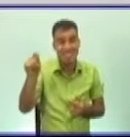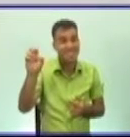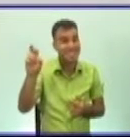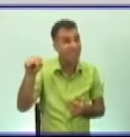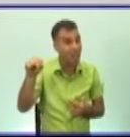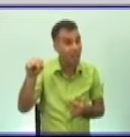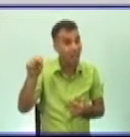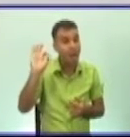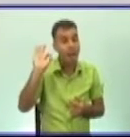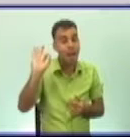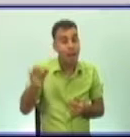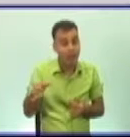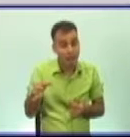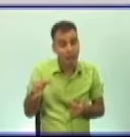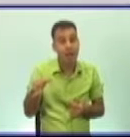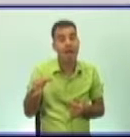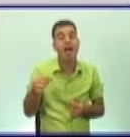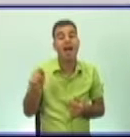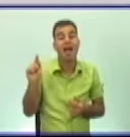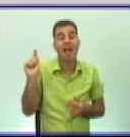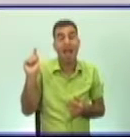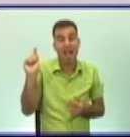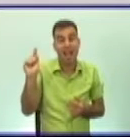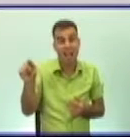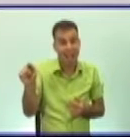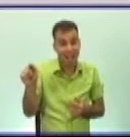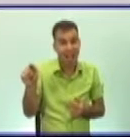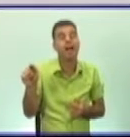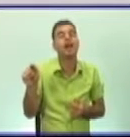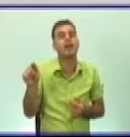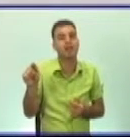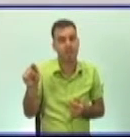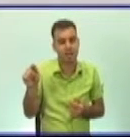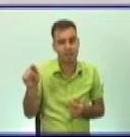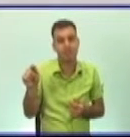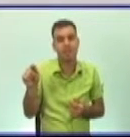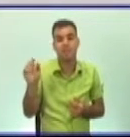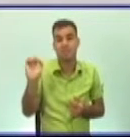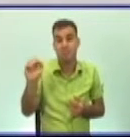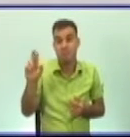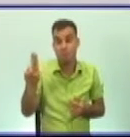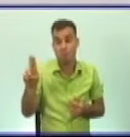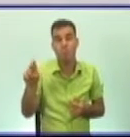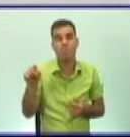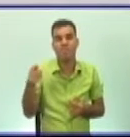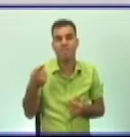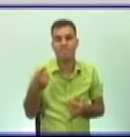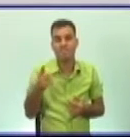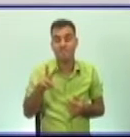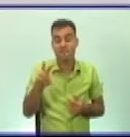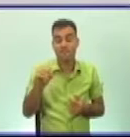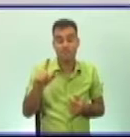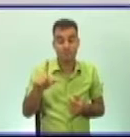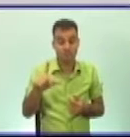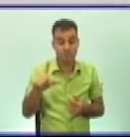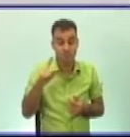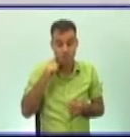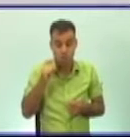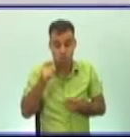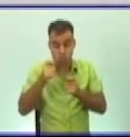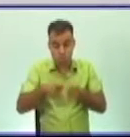obtuvo, esta tensión es la que reportaría el voltímetro conectado a el